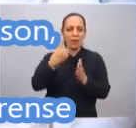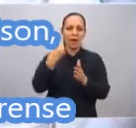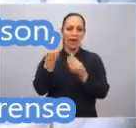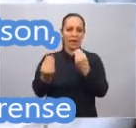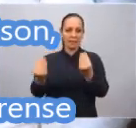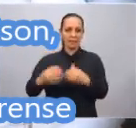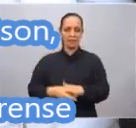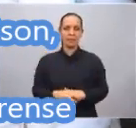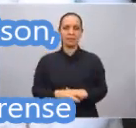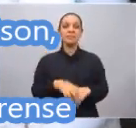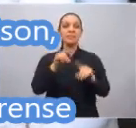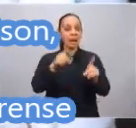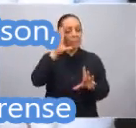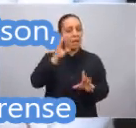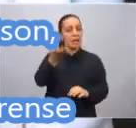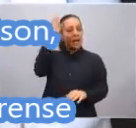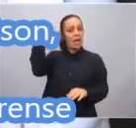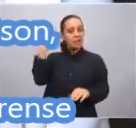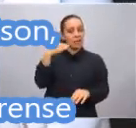Dijo también,